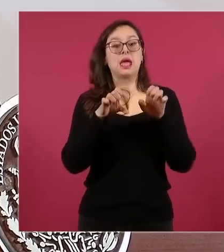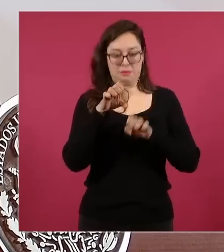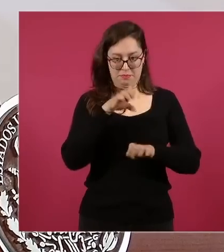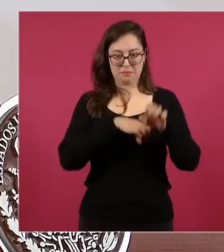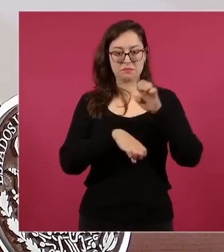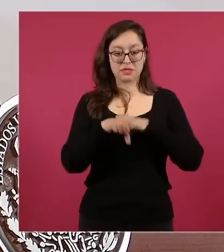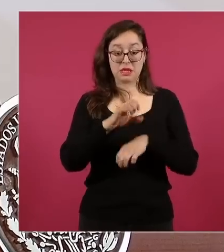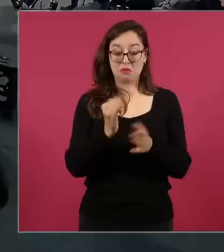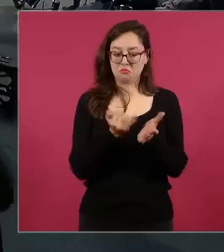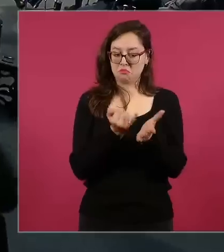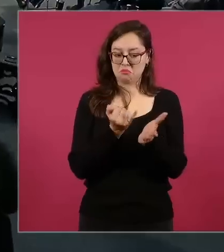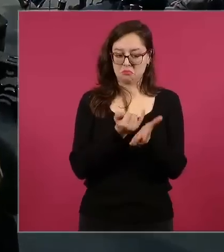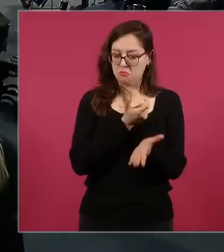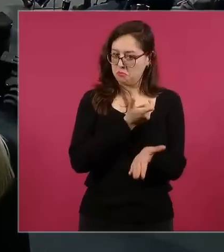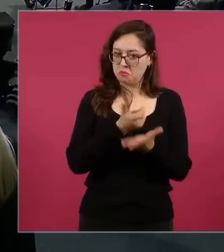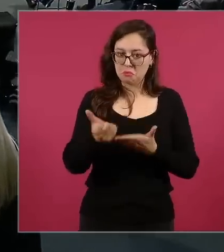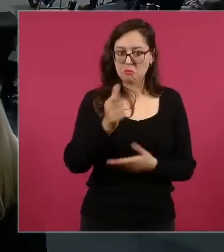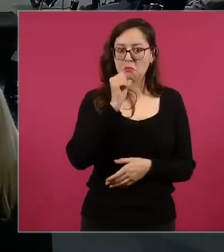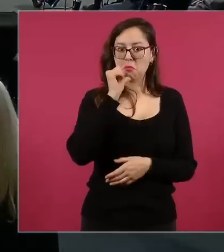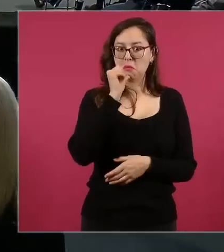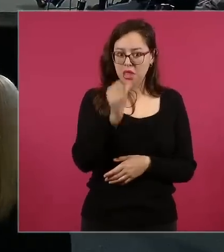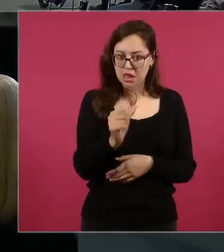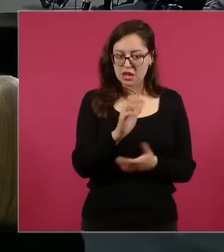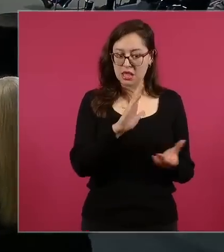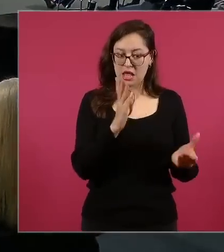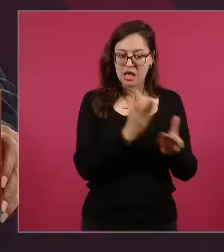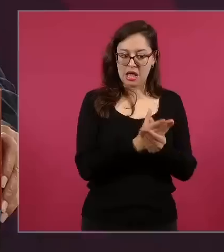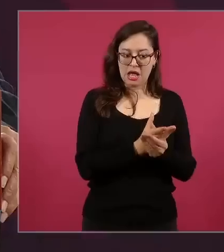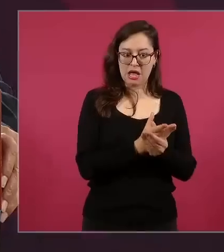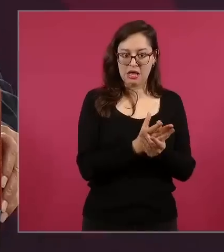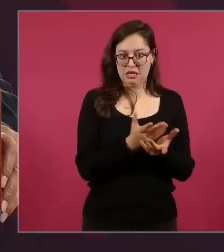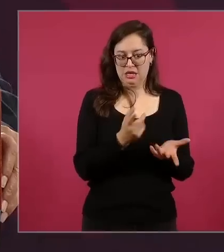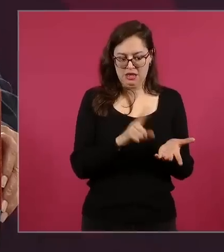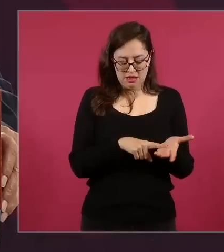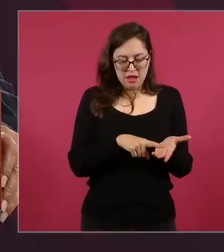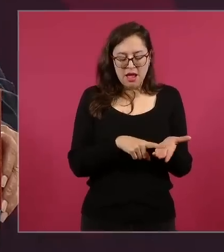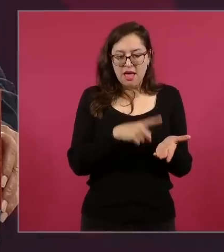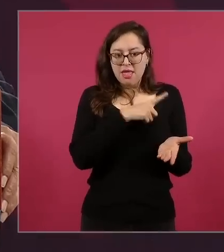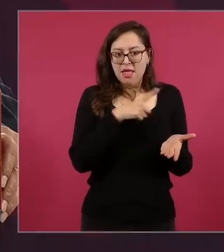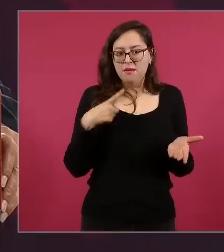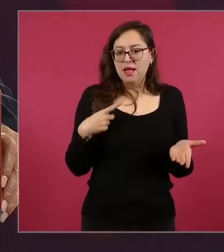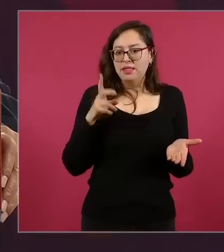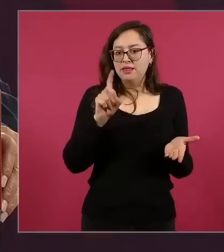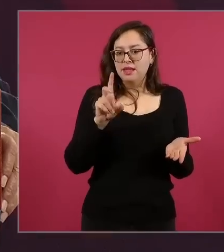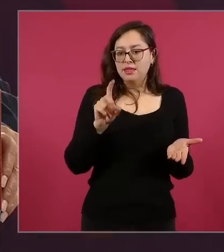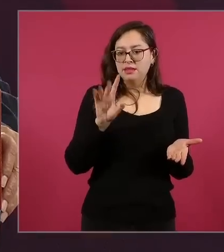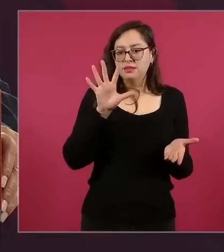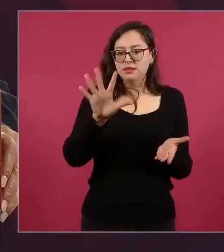que le debe a la Hacienda Pública 35,000 millones de pesos.